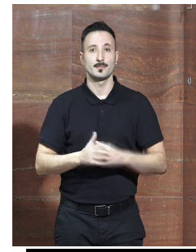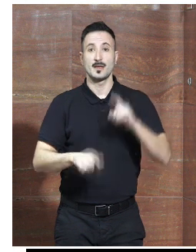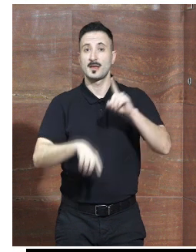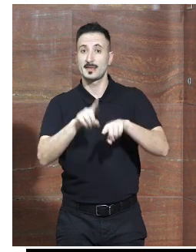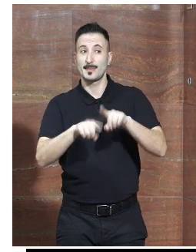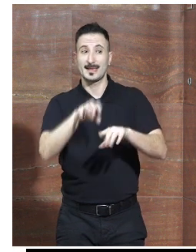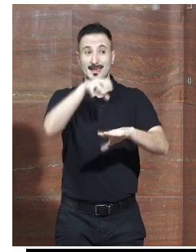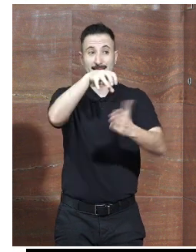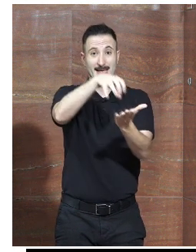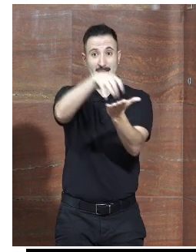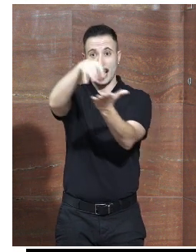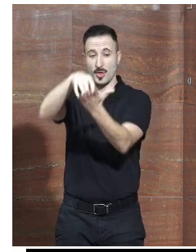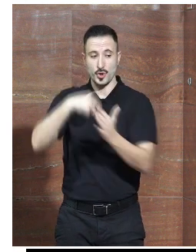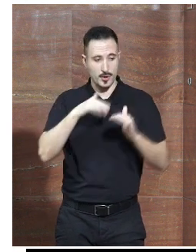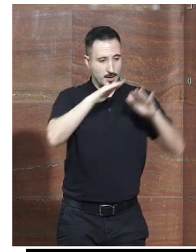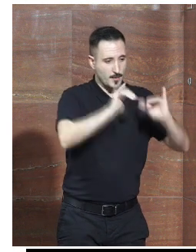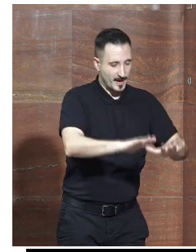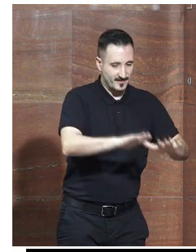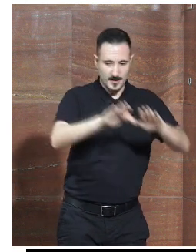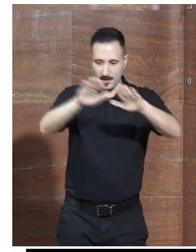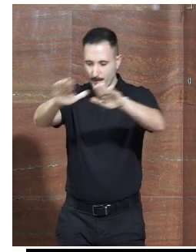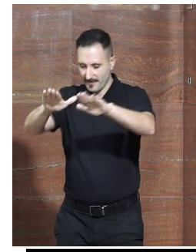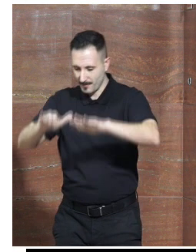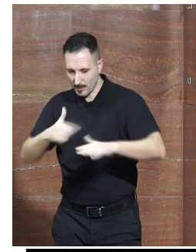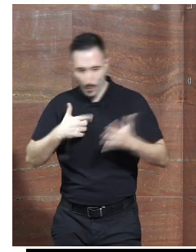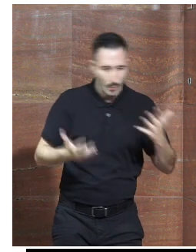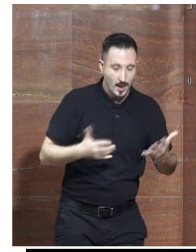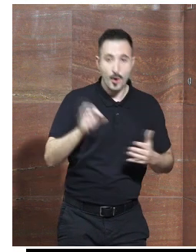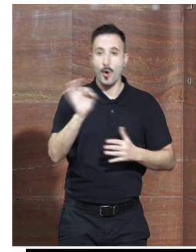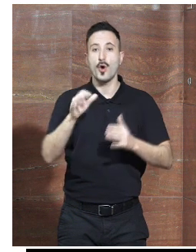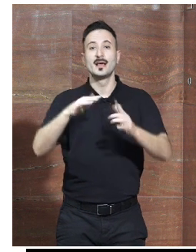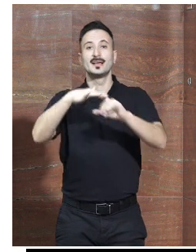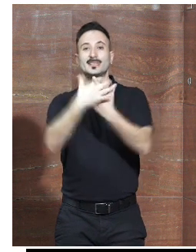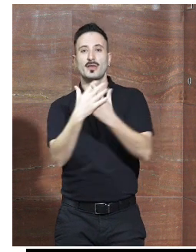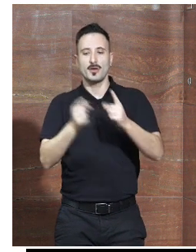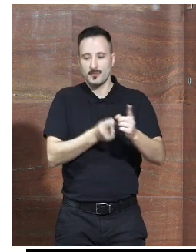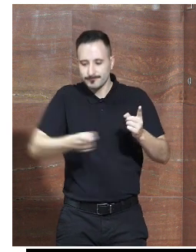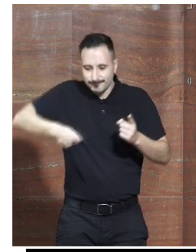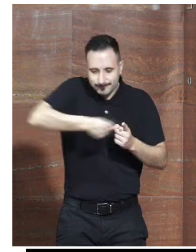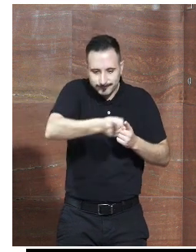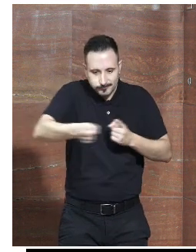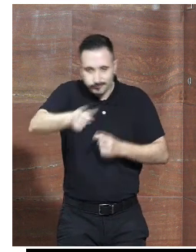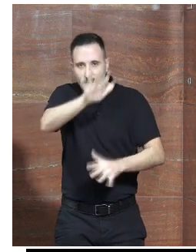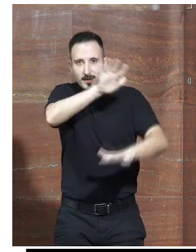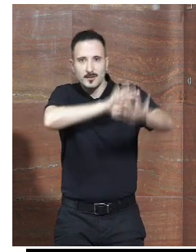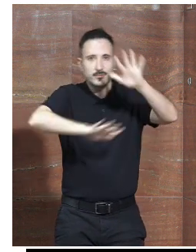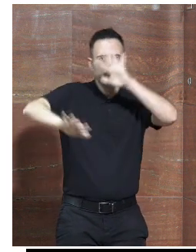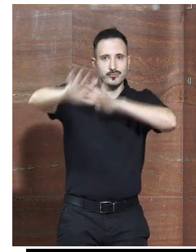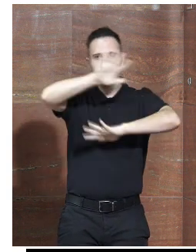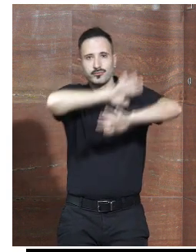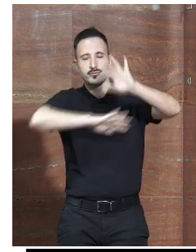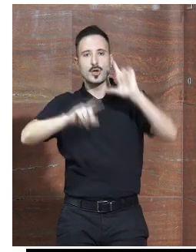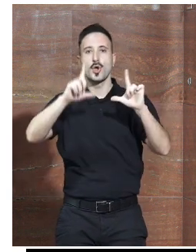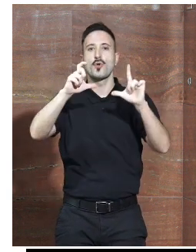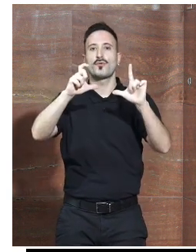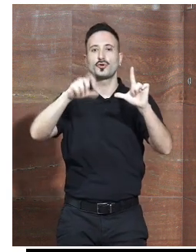de la estación en la que nos encontramos, ¿no? Situaciones laberínticas como esta, ¿no? Donde la infraestructura no ayuda en lo más mínimo. Aquí en esta fotografía muestro